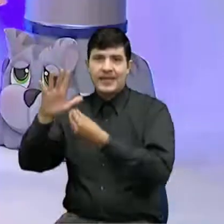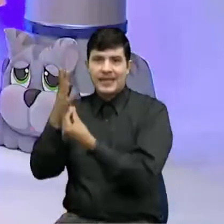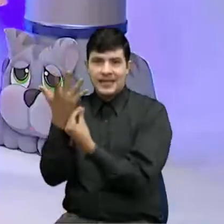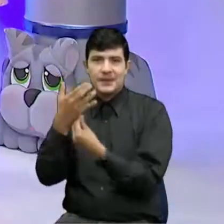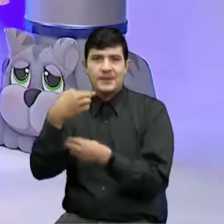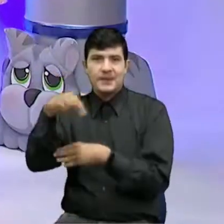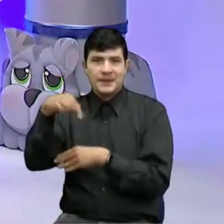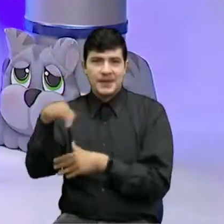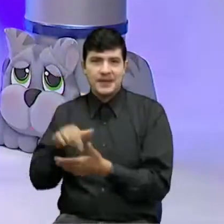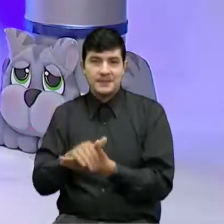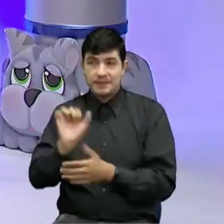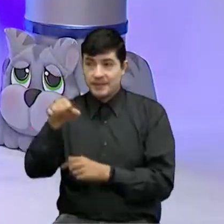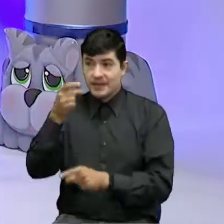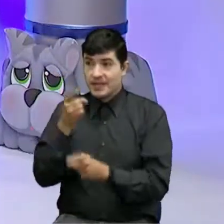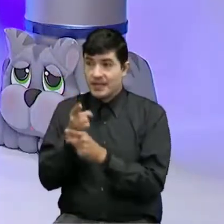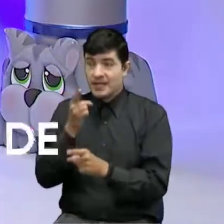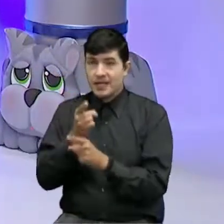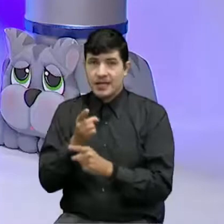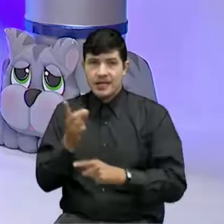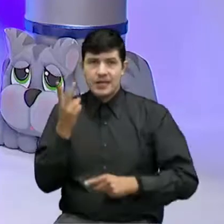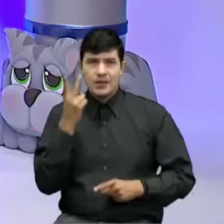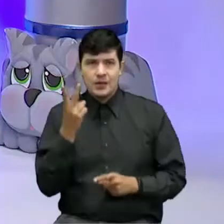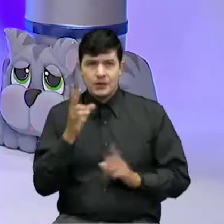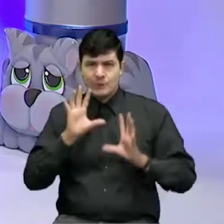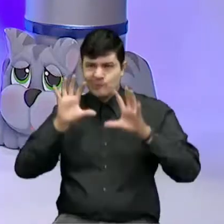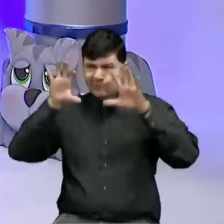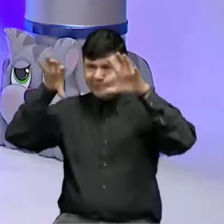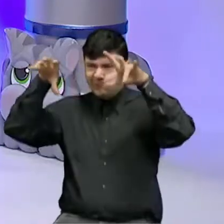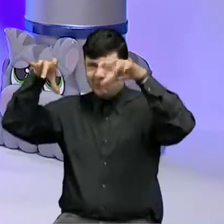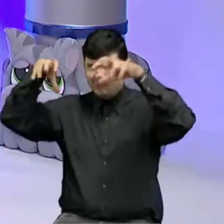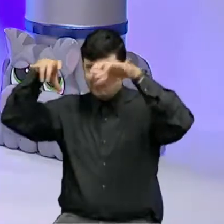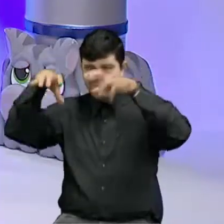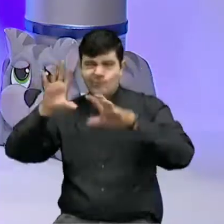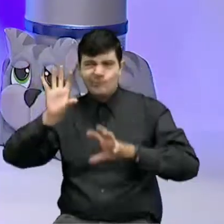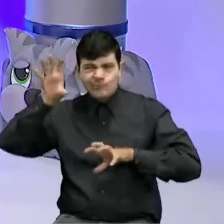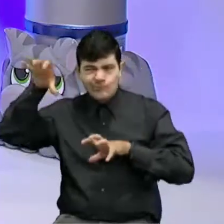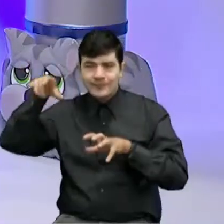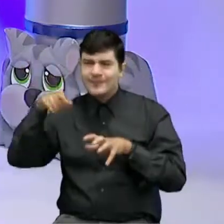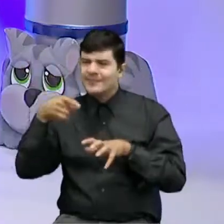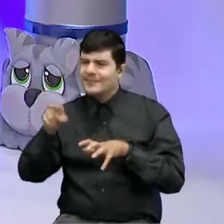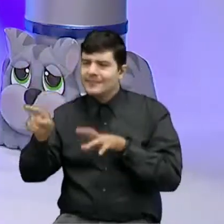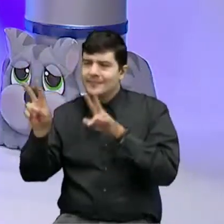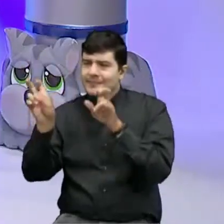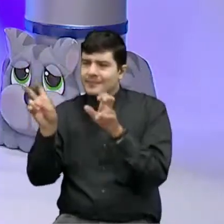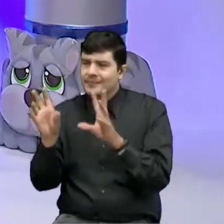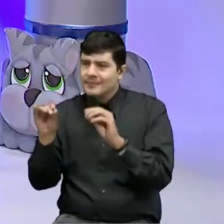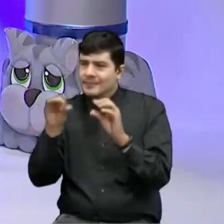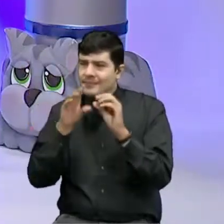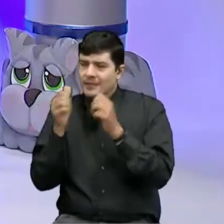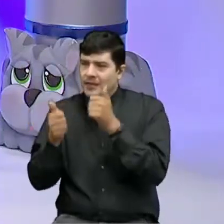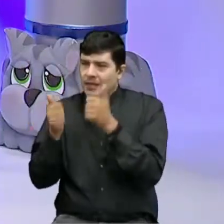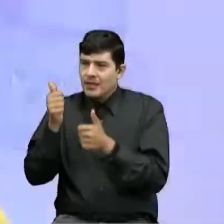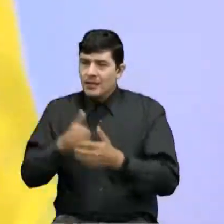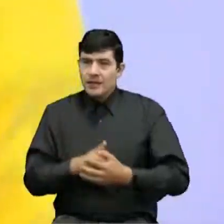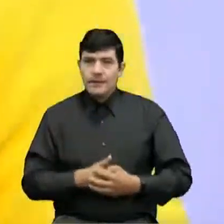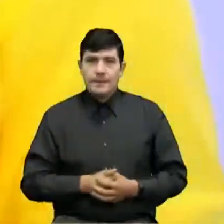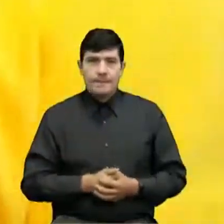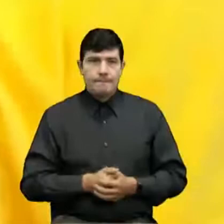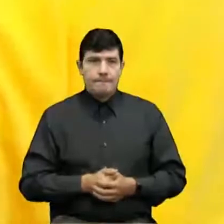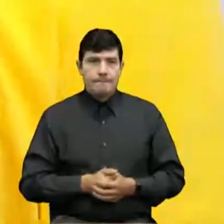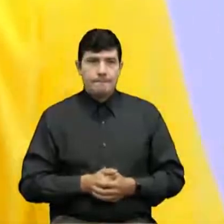quinto. Por acá tenemos dos monstruos, ¿cierto, profe? ¿De qué vamos a hablar con ellos? Exclusión